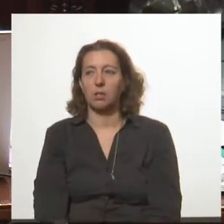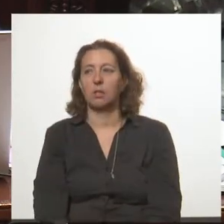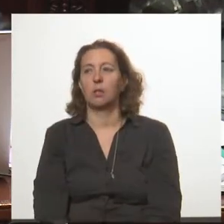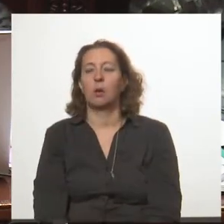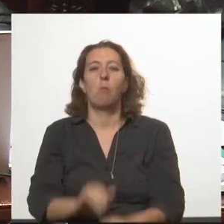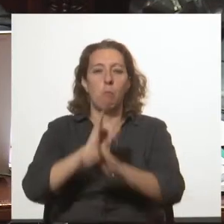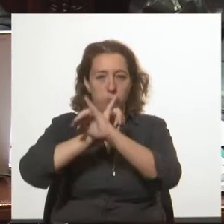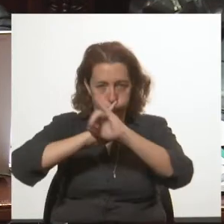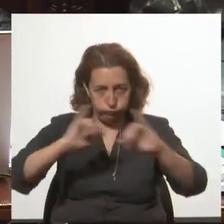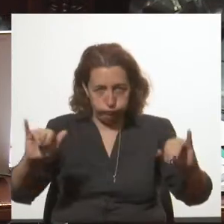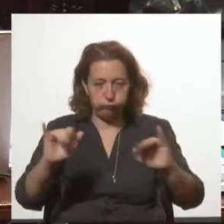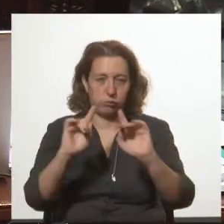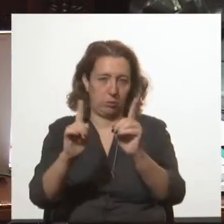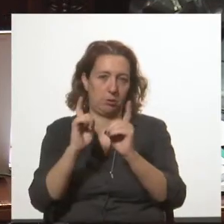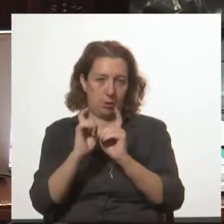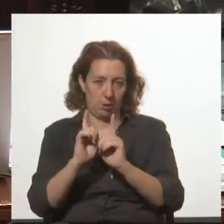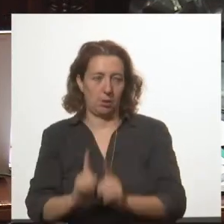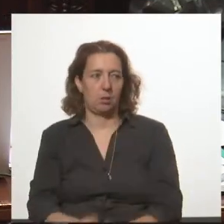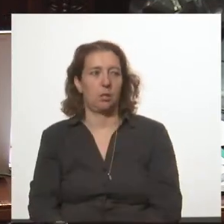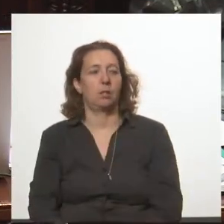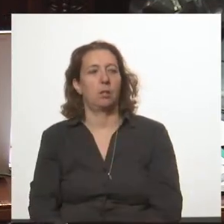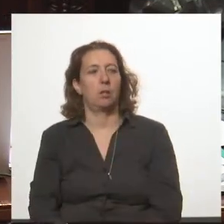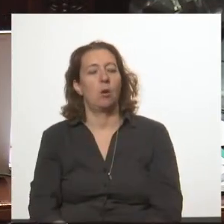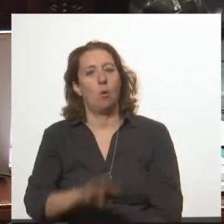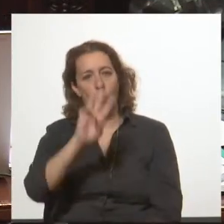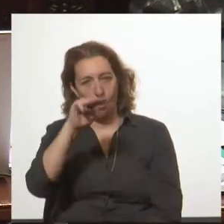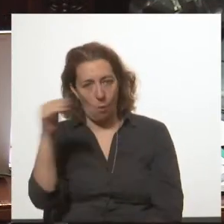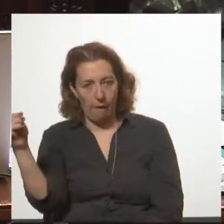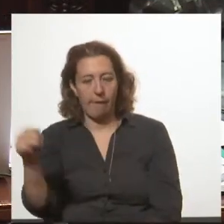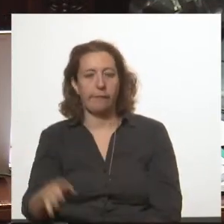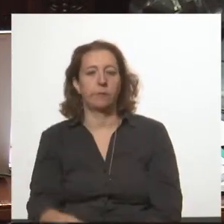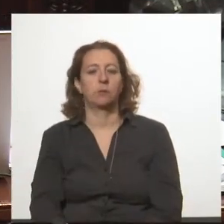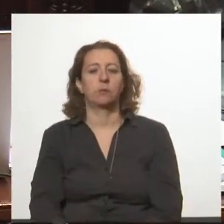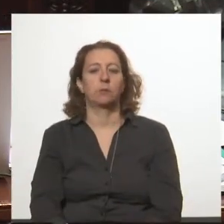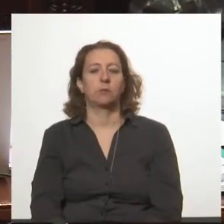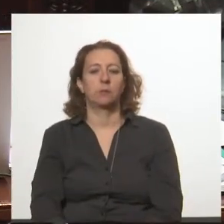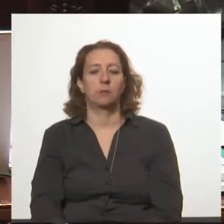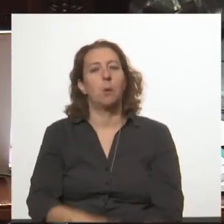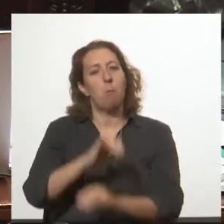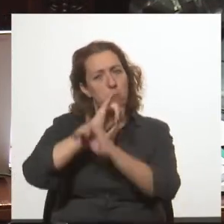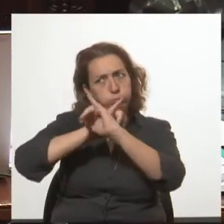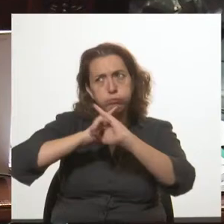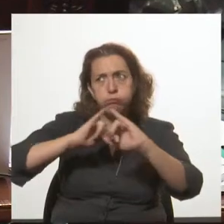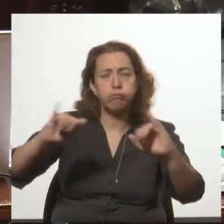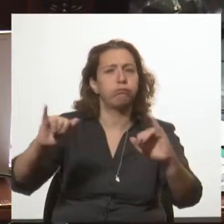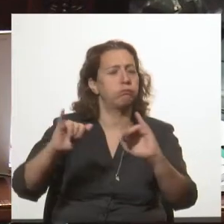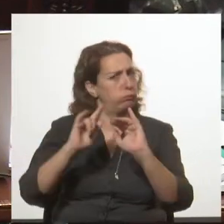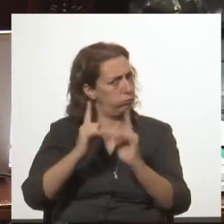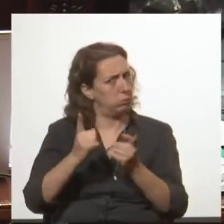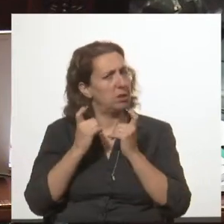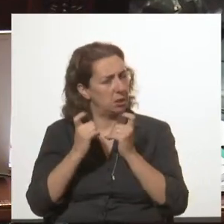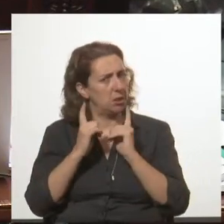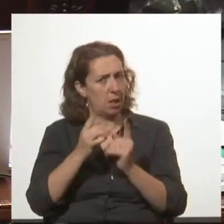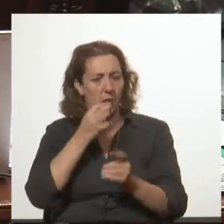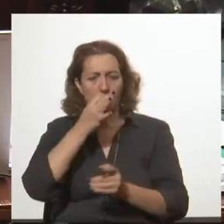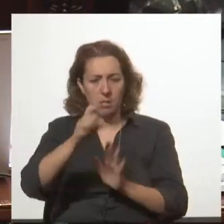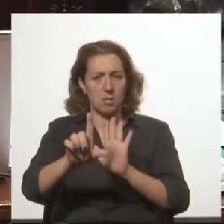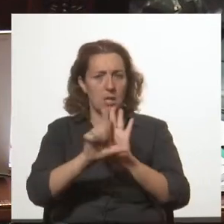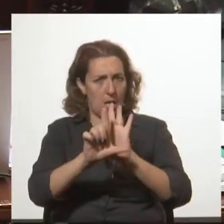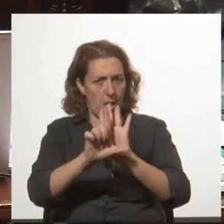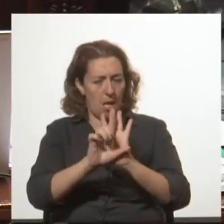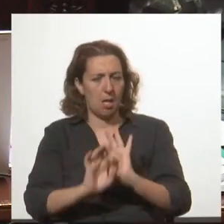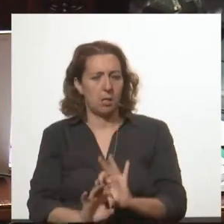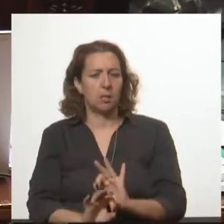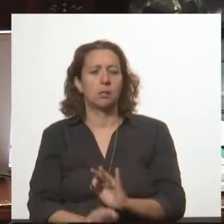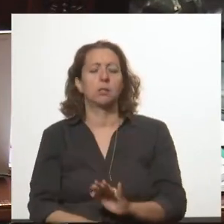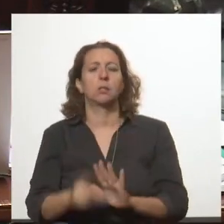las publicaciones debidas en la web con la publicidad adecuada que establecen las normas con un pliego